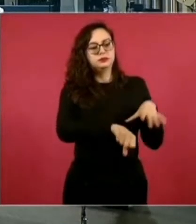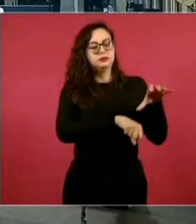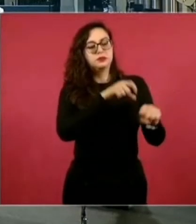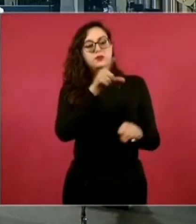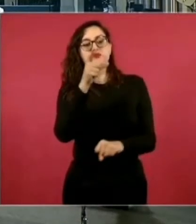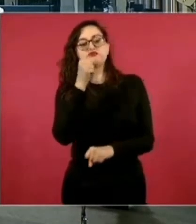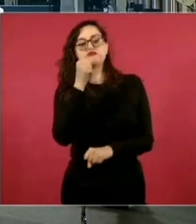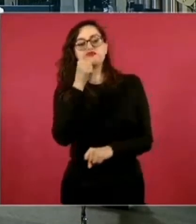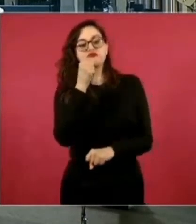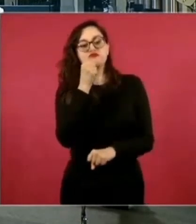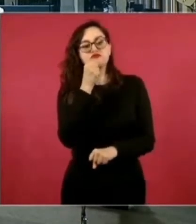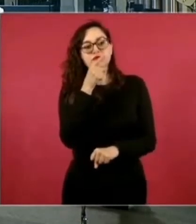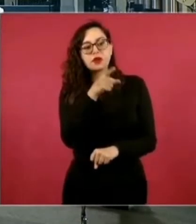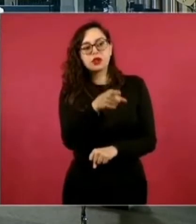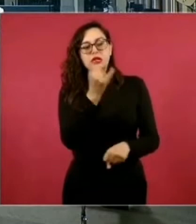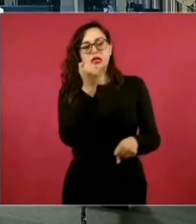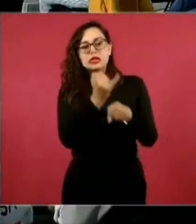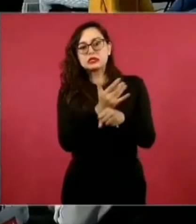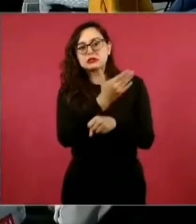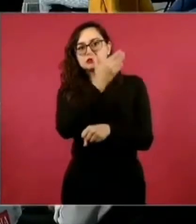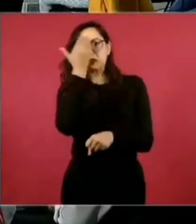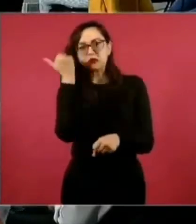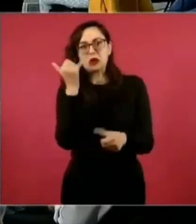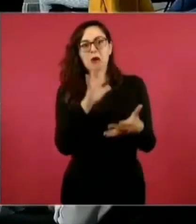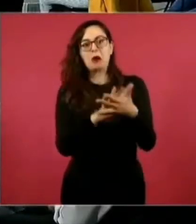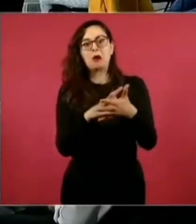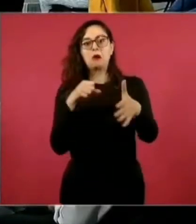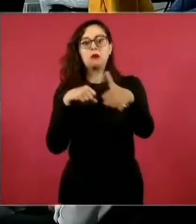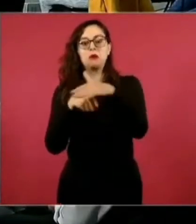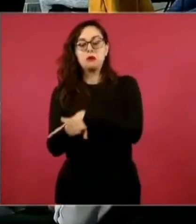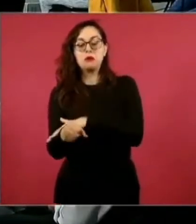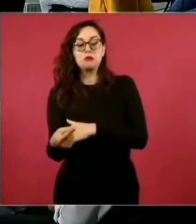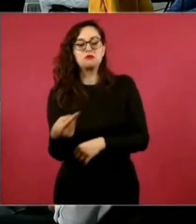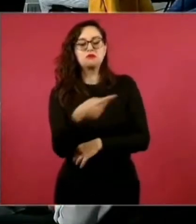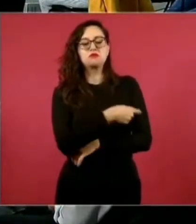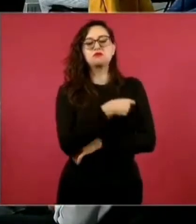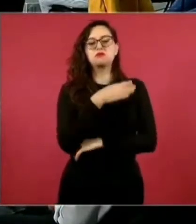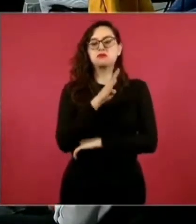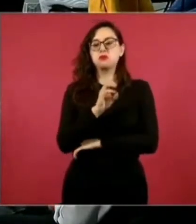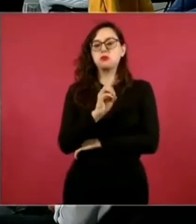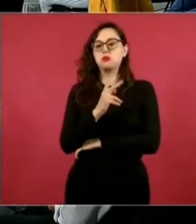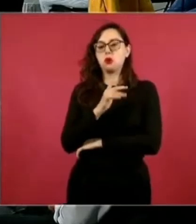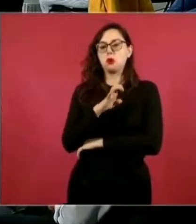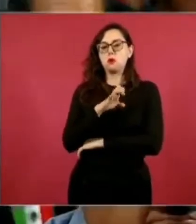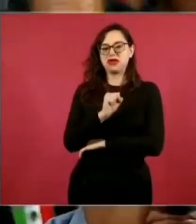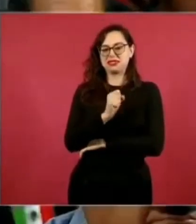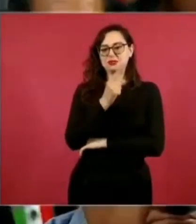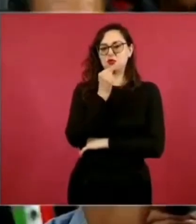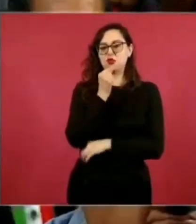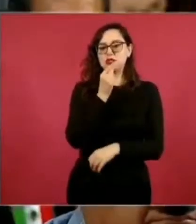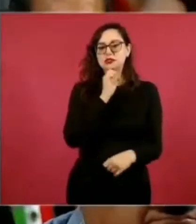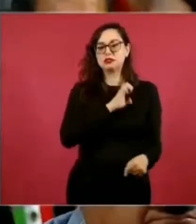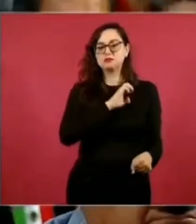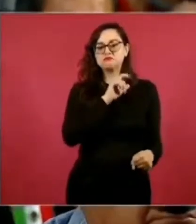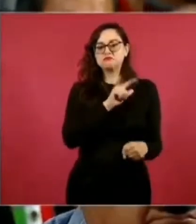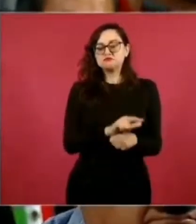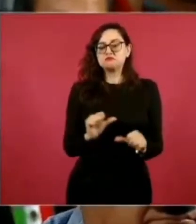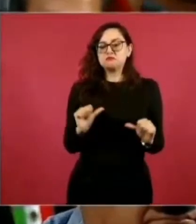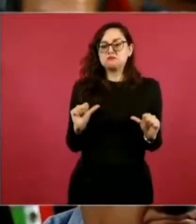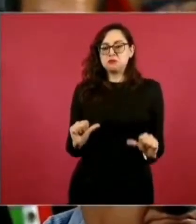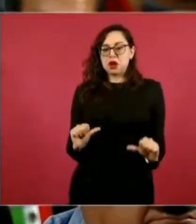Esos gopes que todavía están incrustados en los cuerpos policiales de Tamaulipas y la otra mitad está dentro del